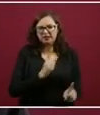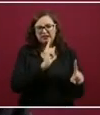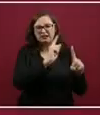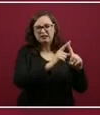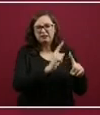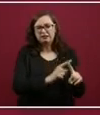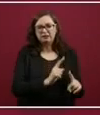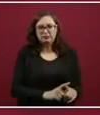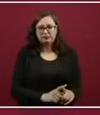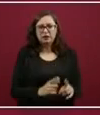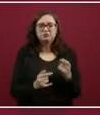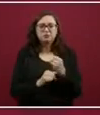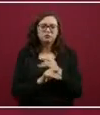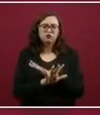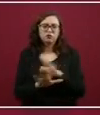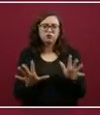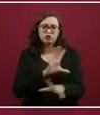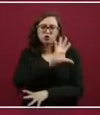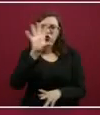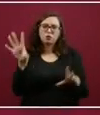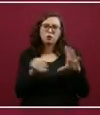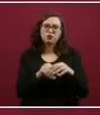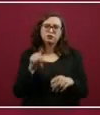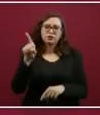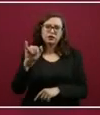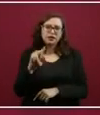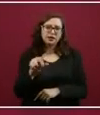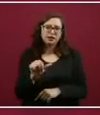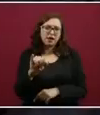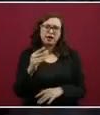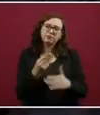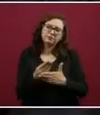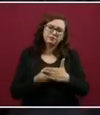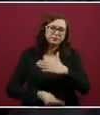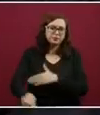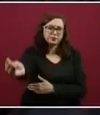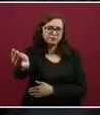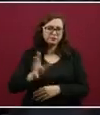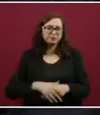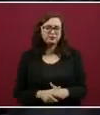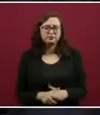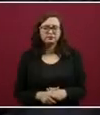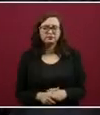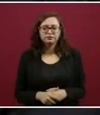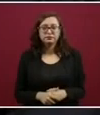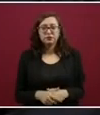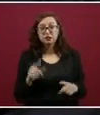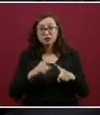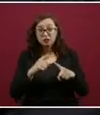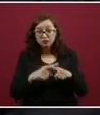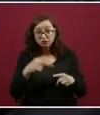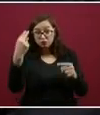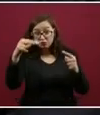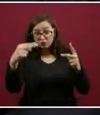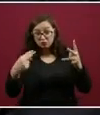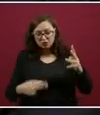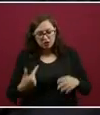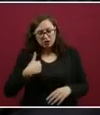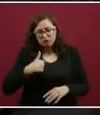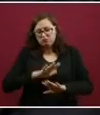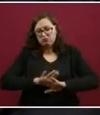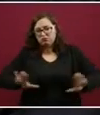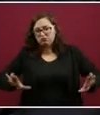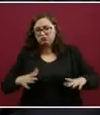toda la información al Instituto de Transparencia. Lo mismo, no vamos a dar a conocer